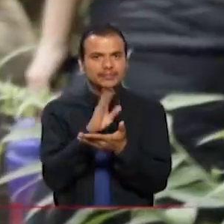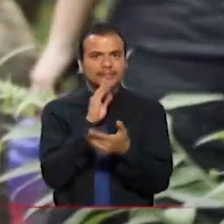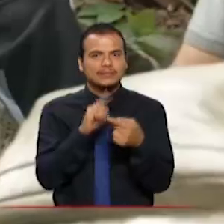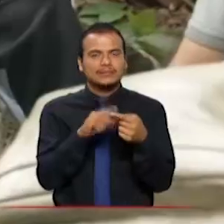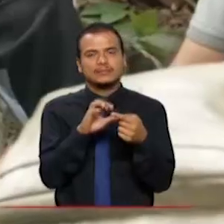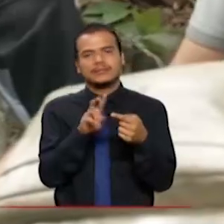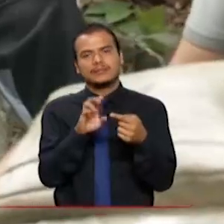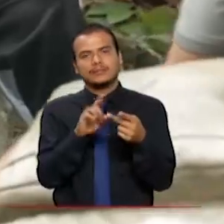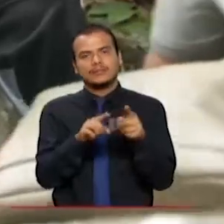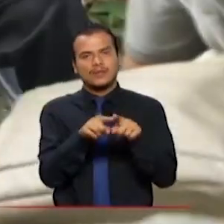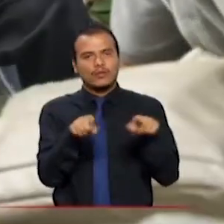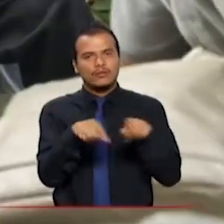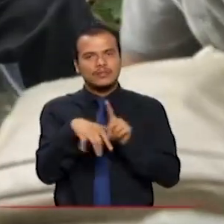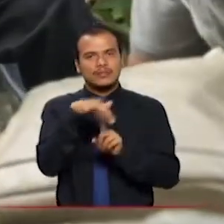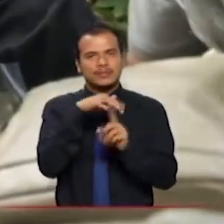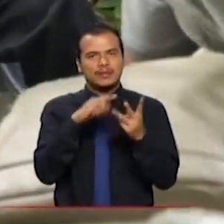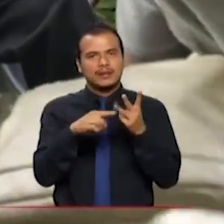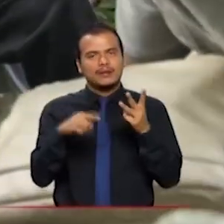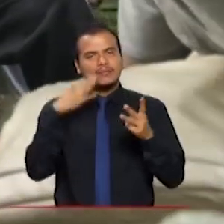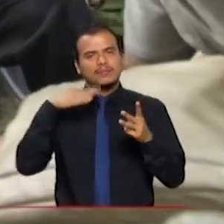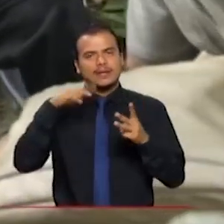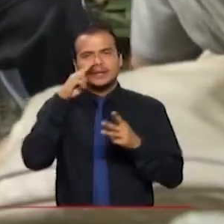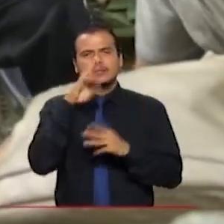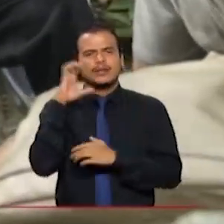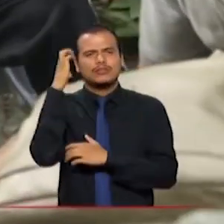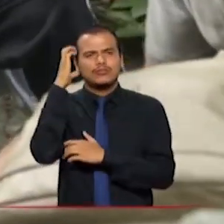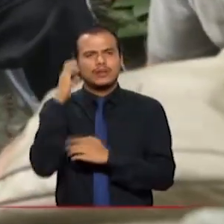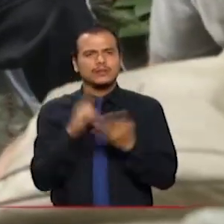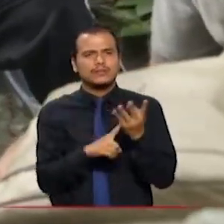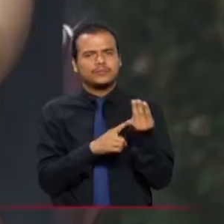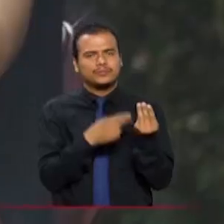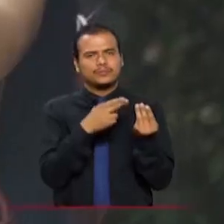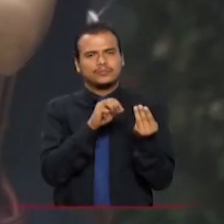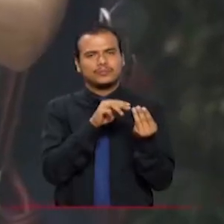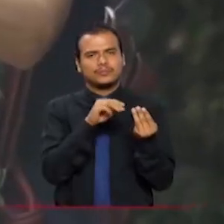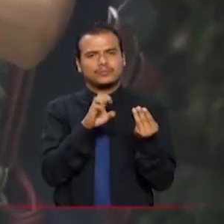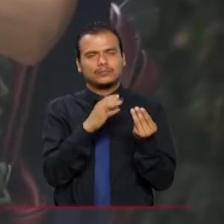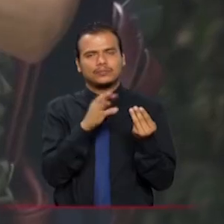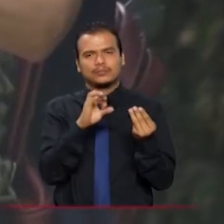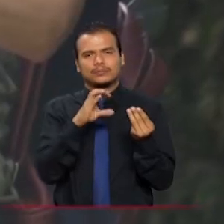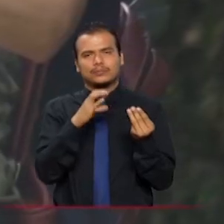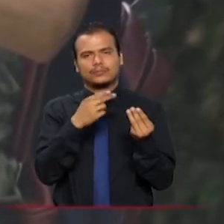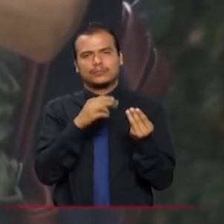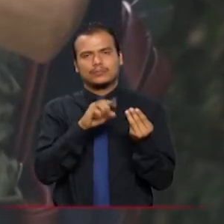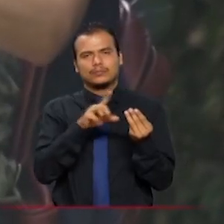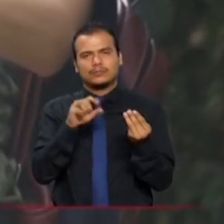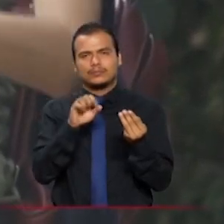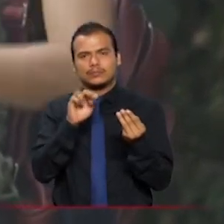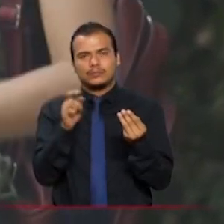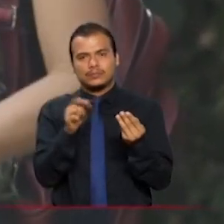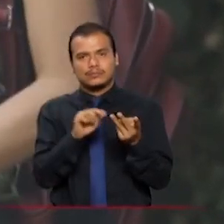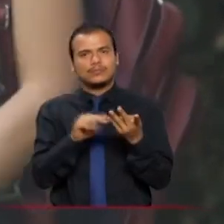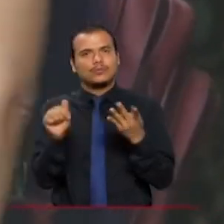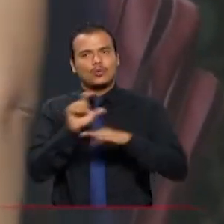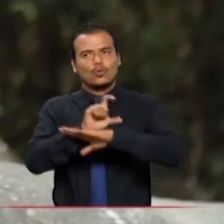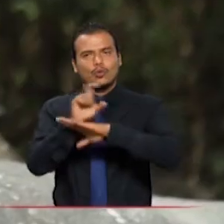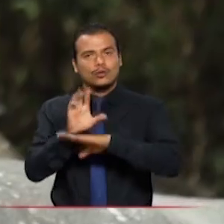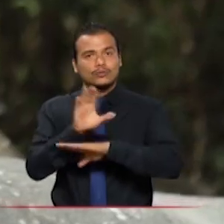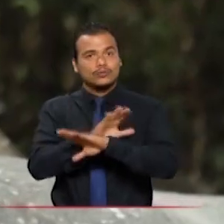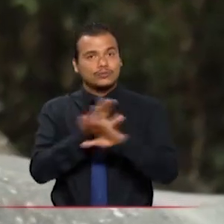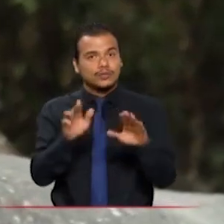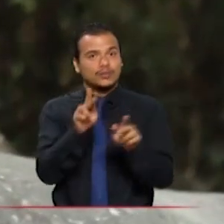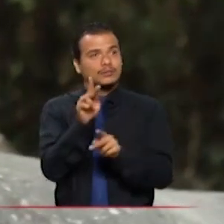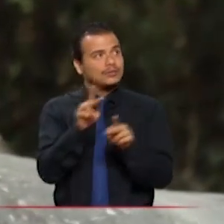CBC, el DACMA, Parques Nacionales, grupos educativos como Homeschooling e instituciones educativas. De esta forma, las